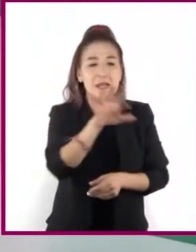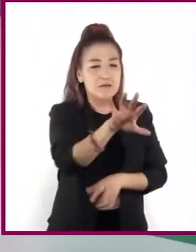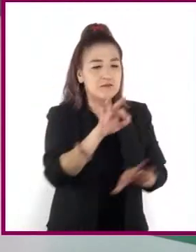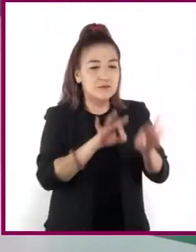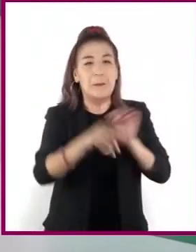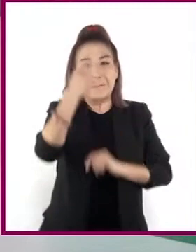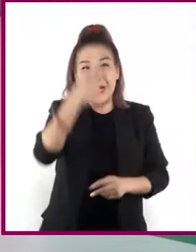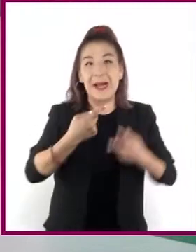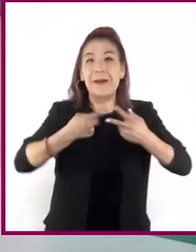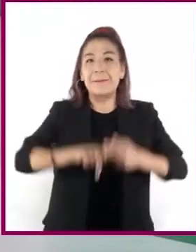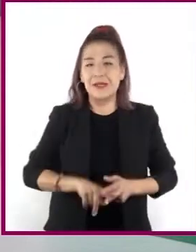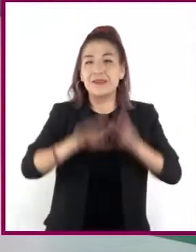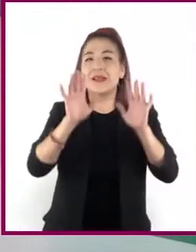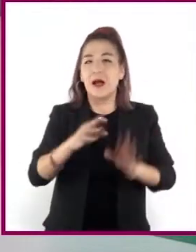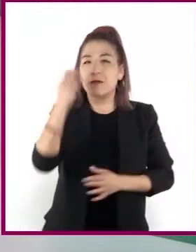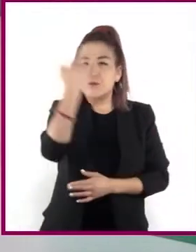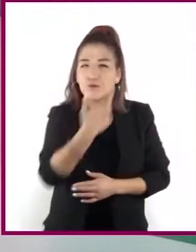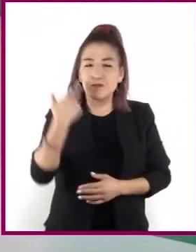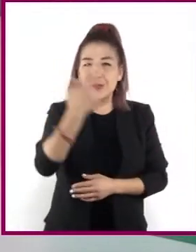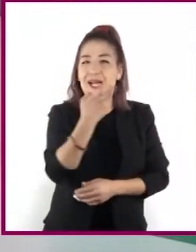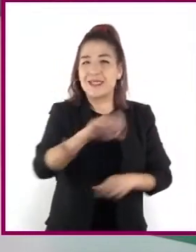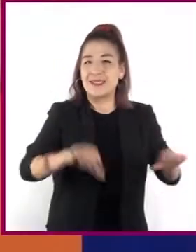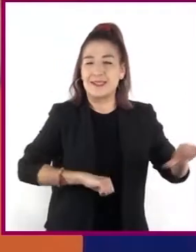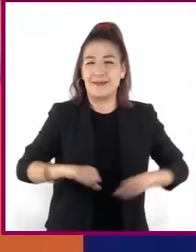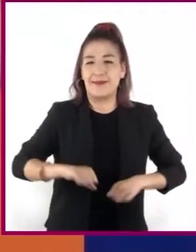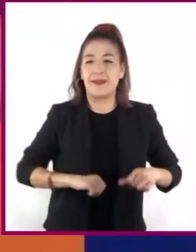para comenzar a autoevaluar el trabajo?